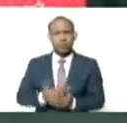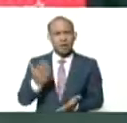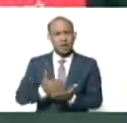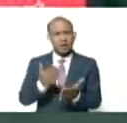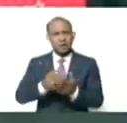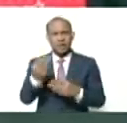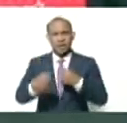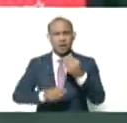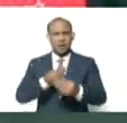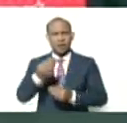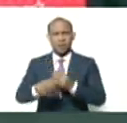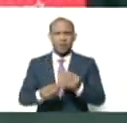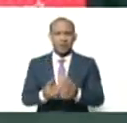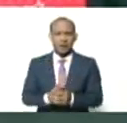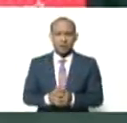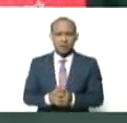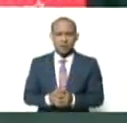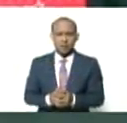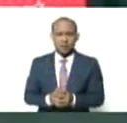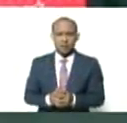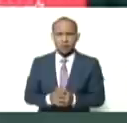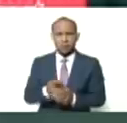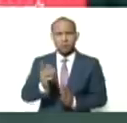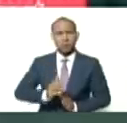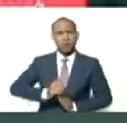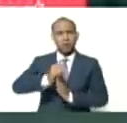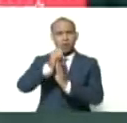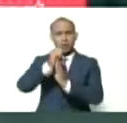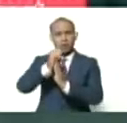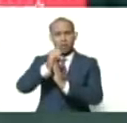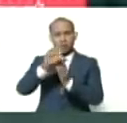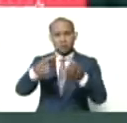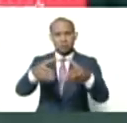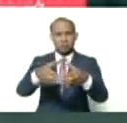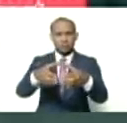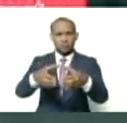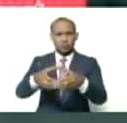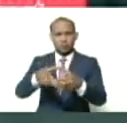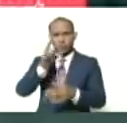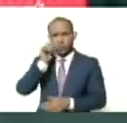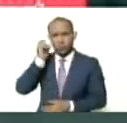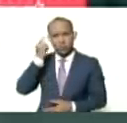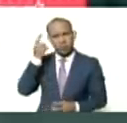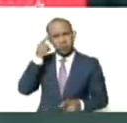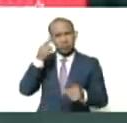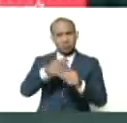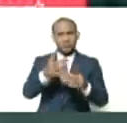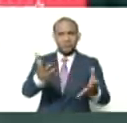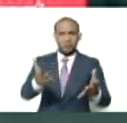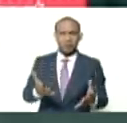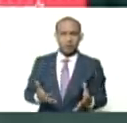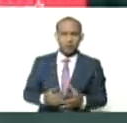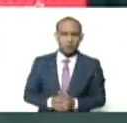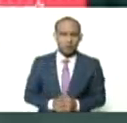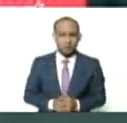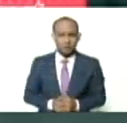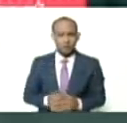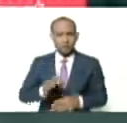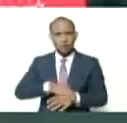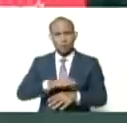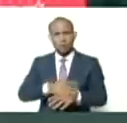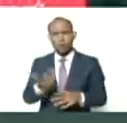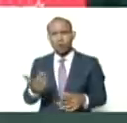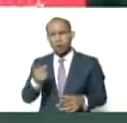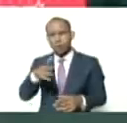necesitamos candidaturas de gente con liderazgo para ganar. Porque tú puedes poner a la Madre Teresa